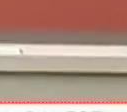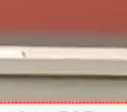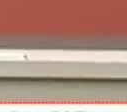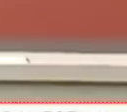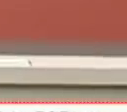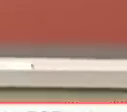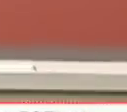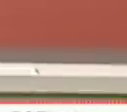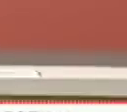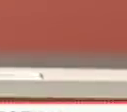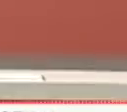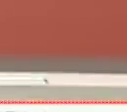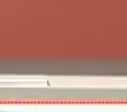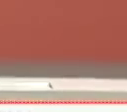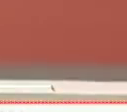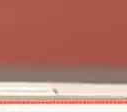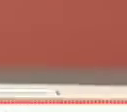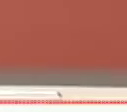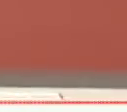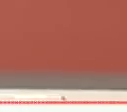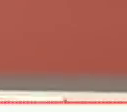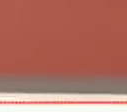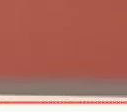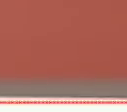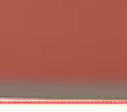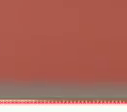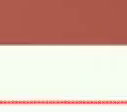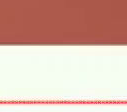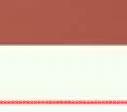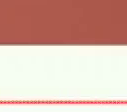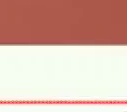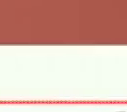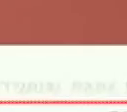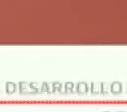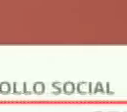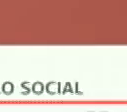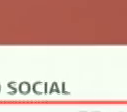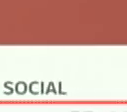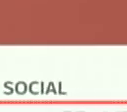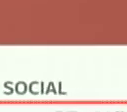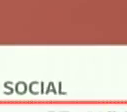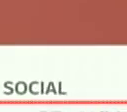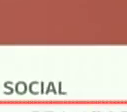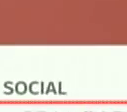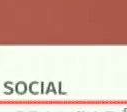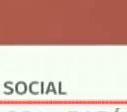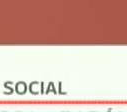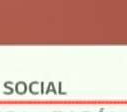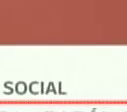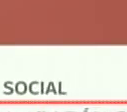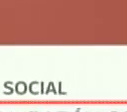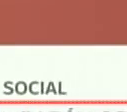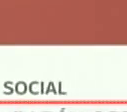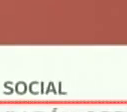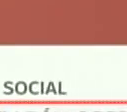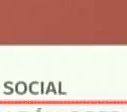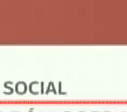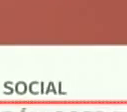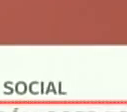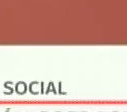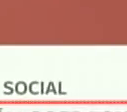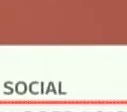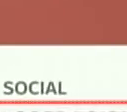del presidente de la República y por sus instrucciones, el ministro de Salud, Carlos Alvarado, la